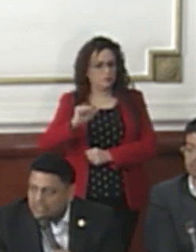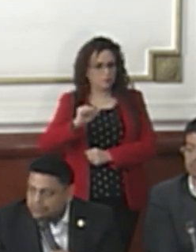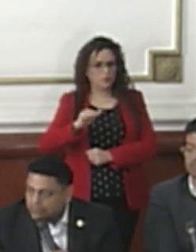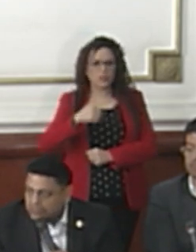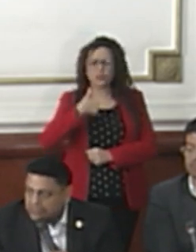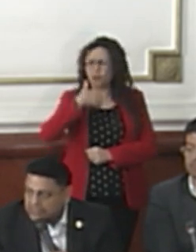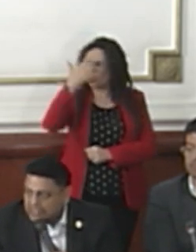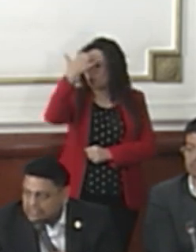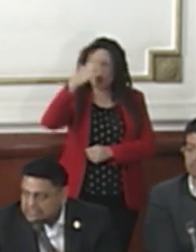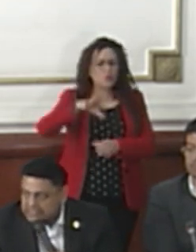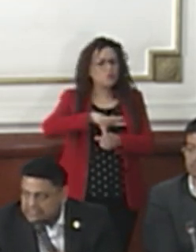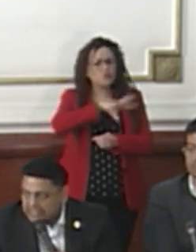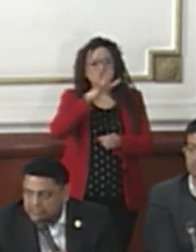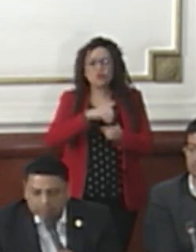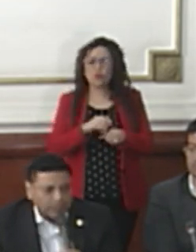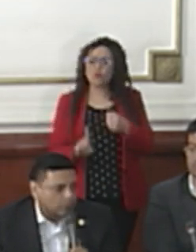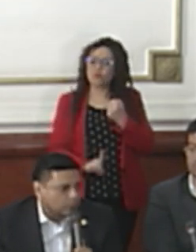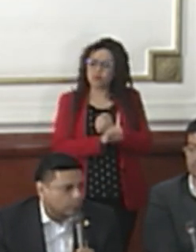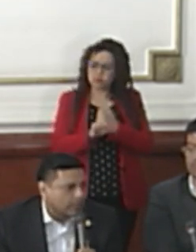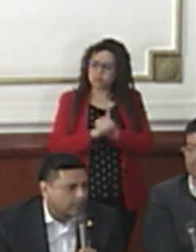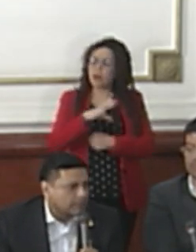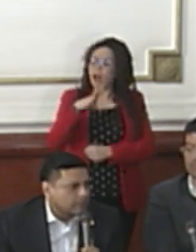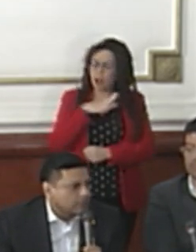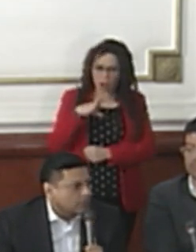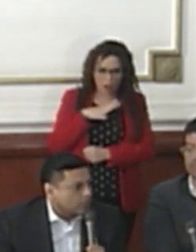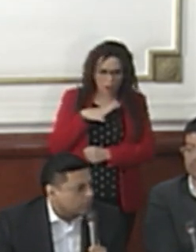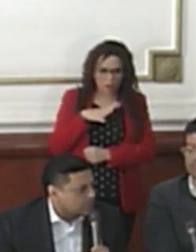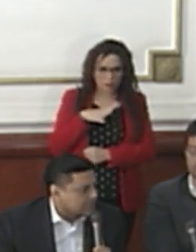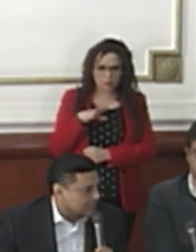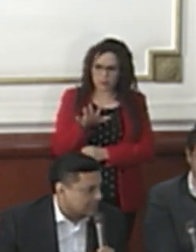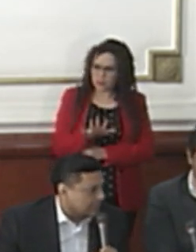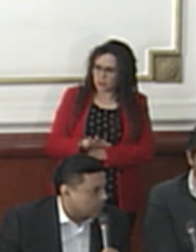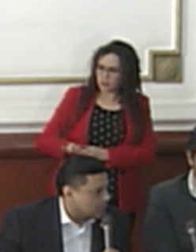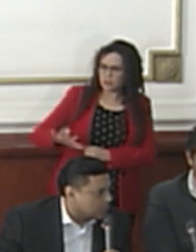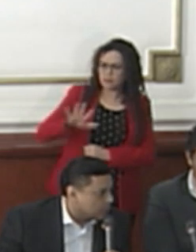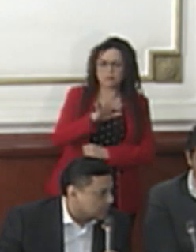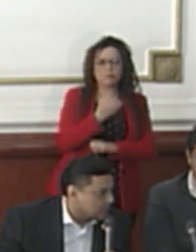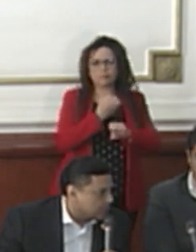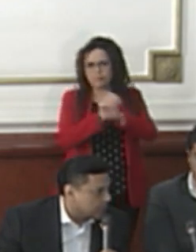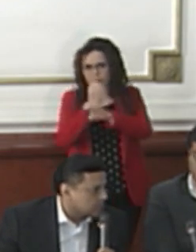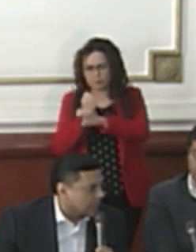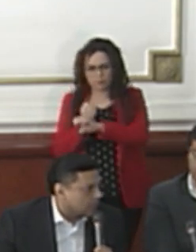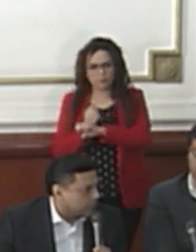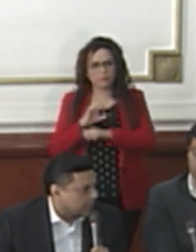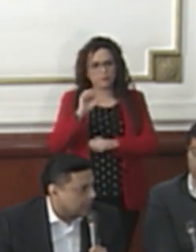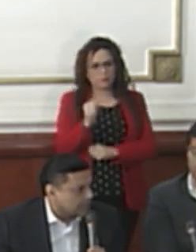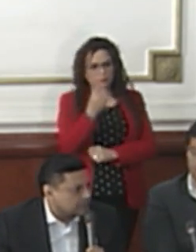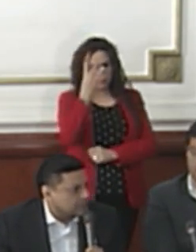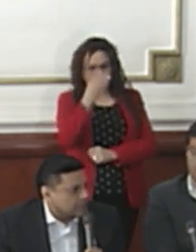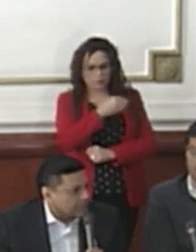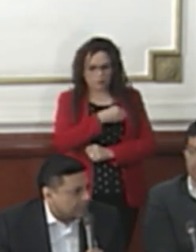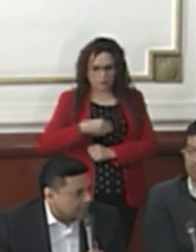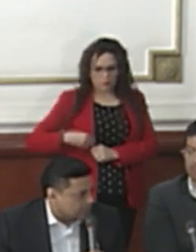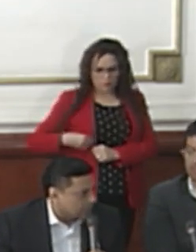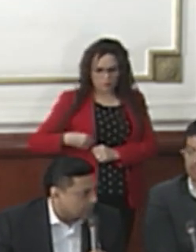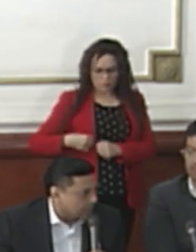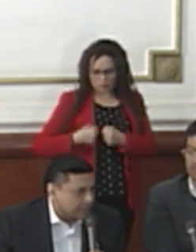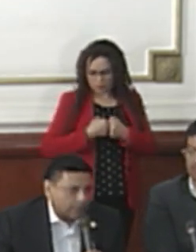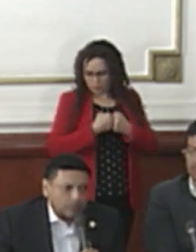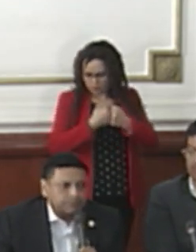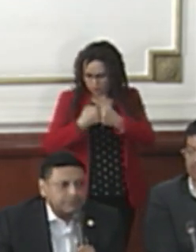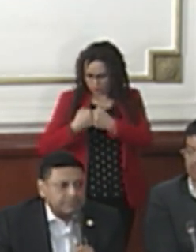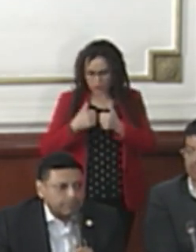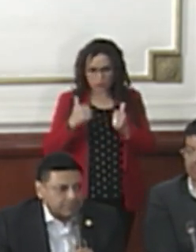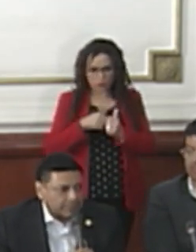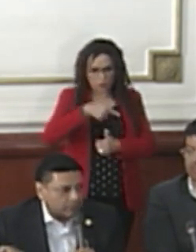toda la problemática que existe en la zona conurbada con los 64 municipios que converjan en la Ciudad de